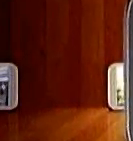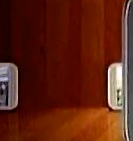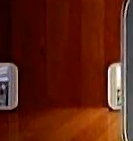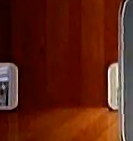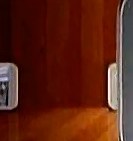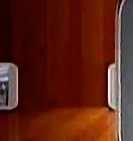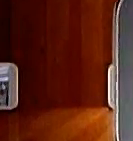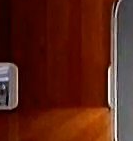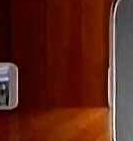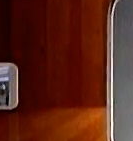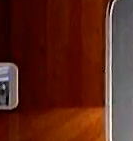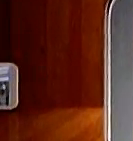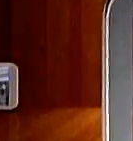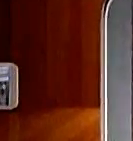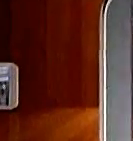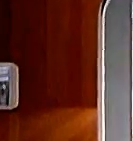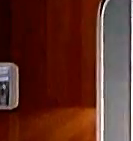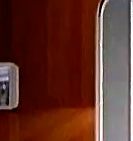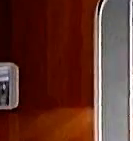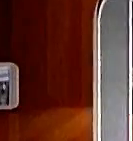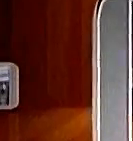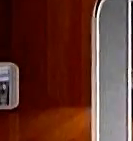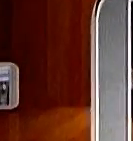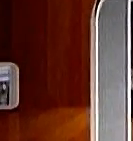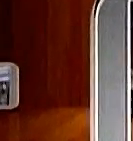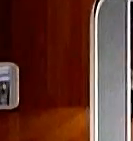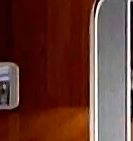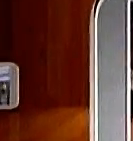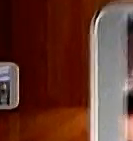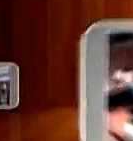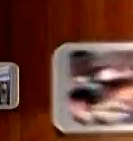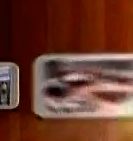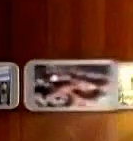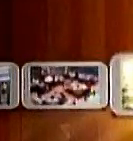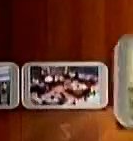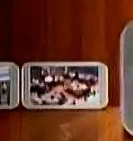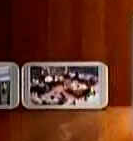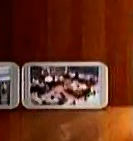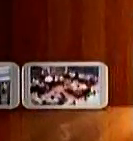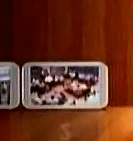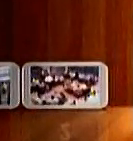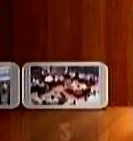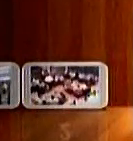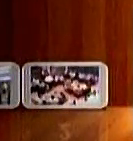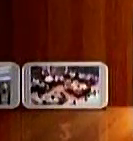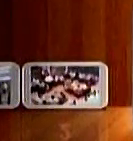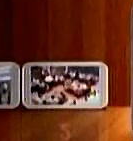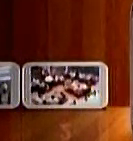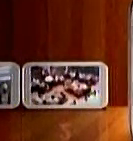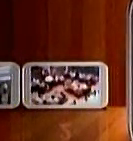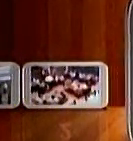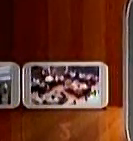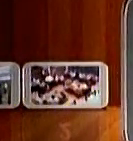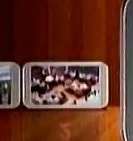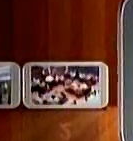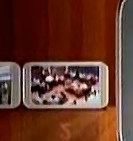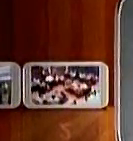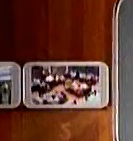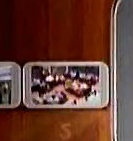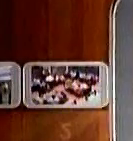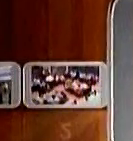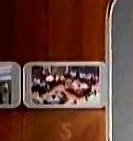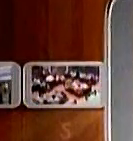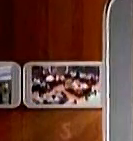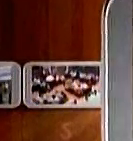Parque Caldas Nivel Quinto. Y en Pereira, carrera octava, número 1867. Restaurantes vegetarianos en nuestras dos sedes